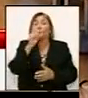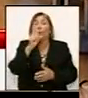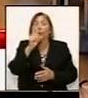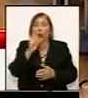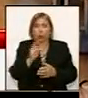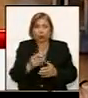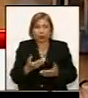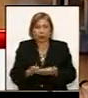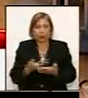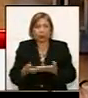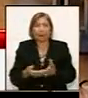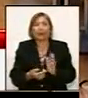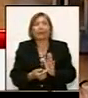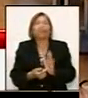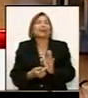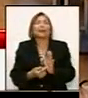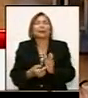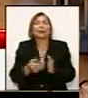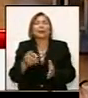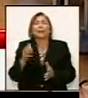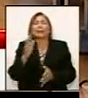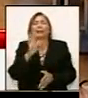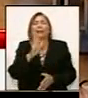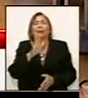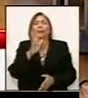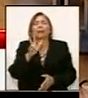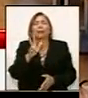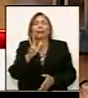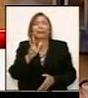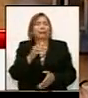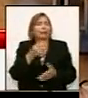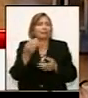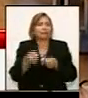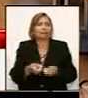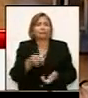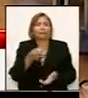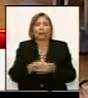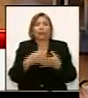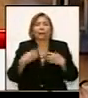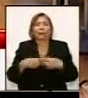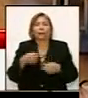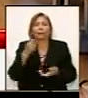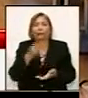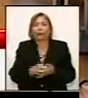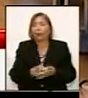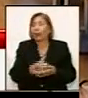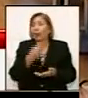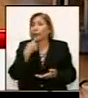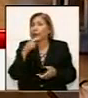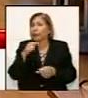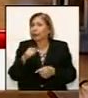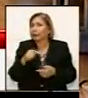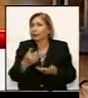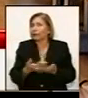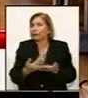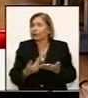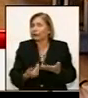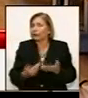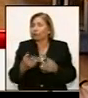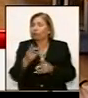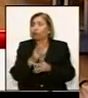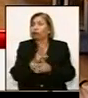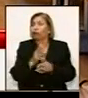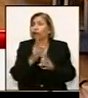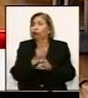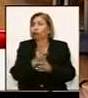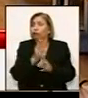que plantearon 53 denuncias constitucionales contra el tribunal. Aquí de lo que se trata es de salvaguardar